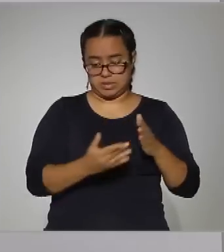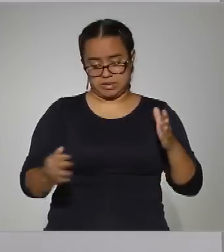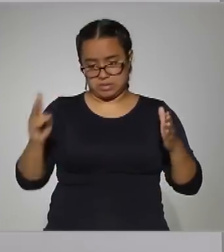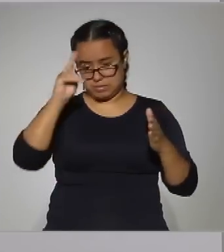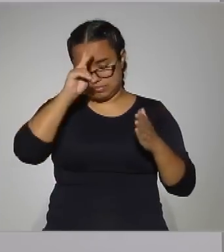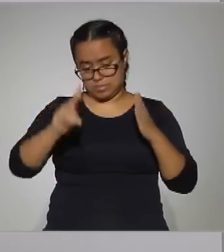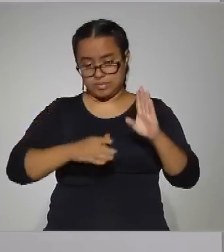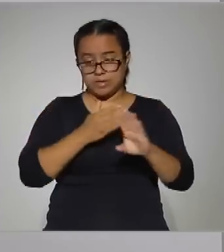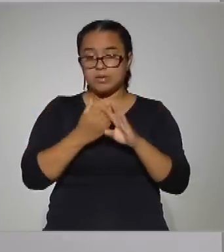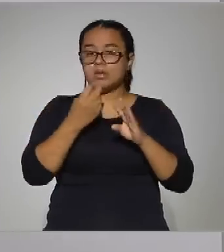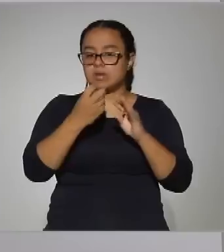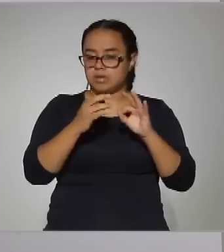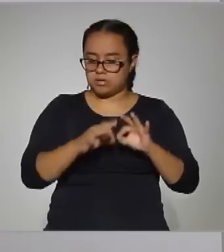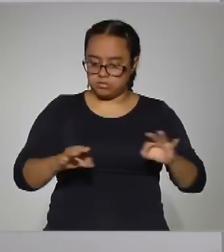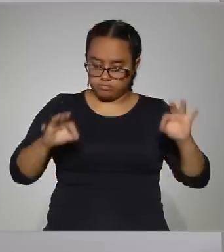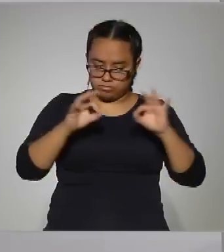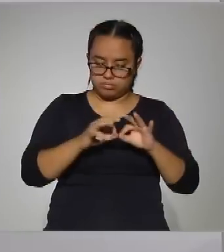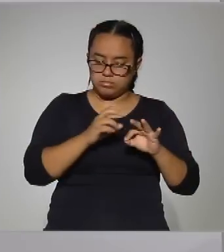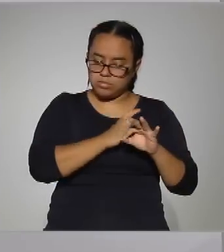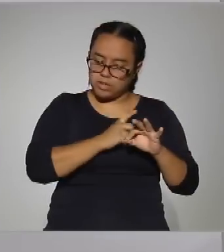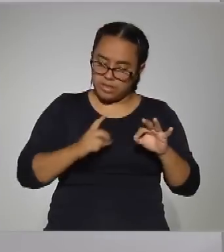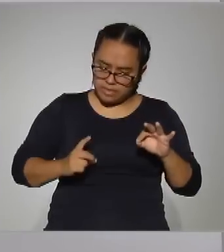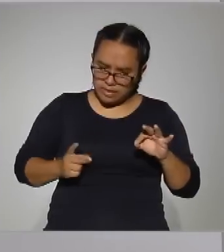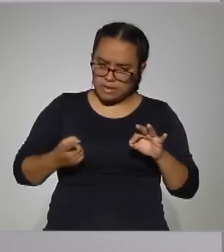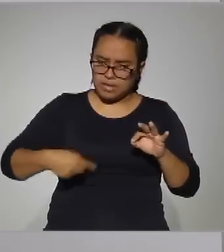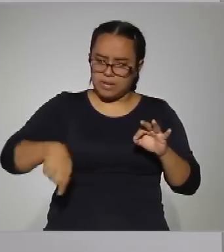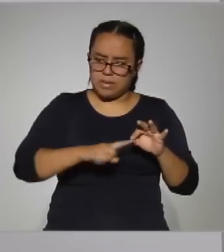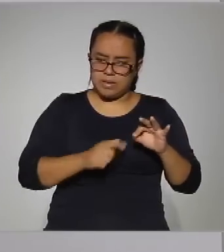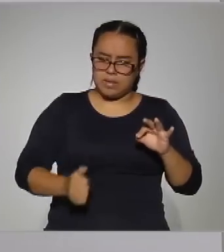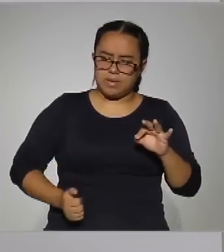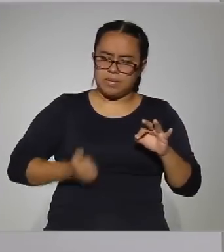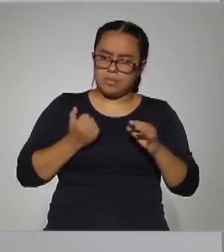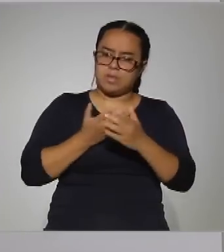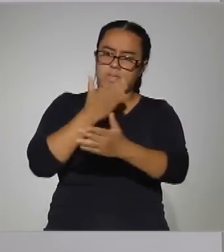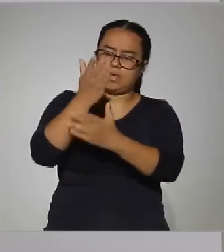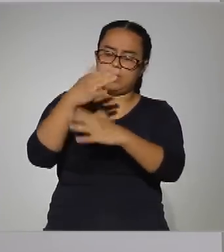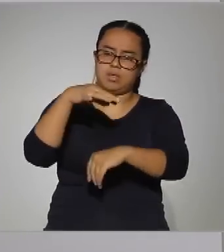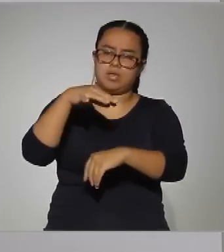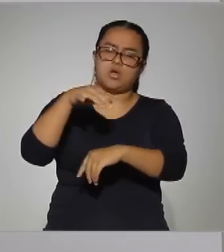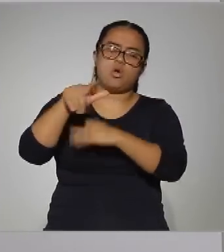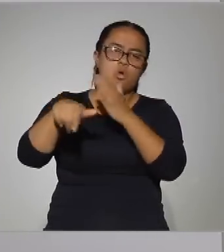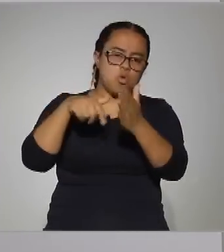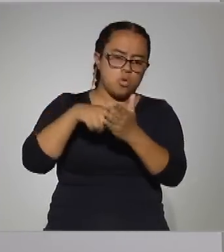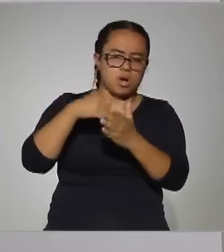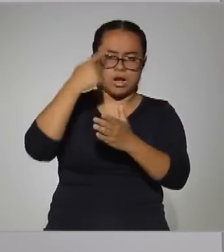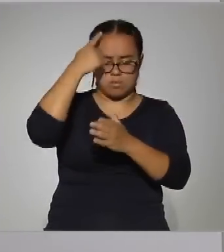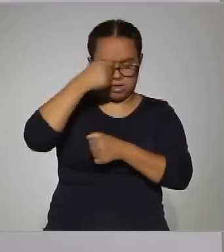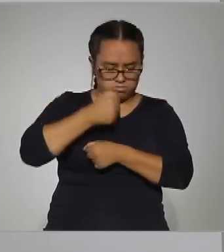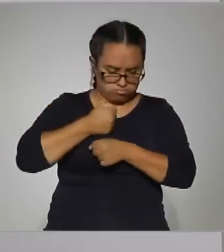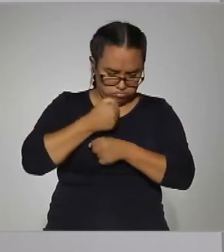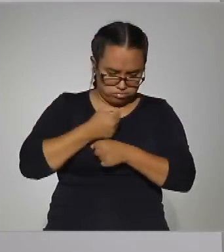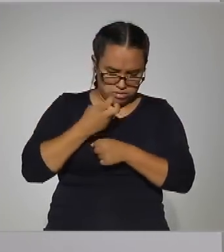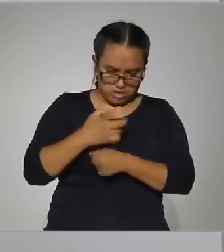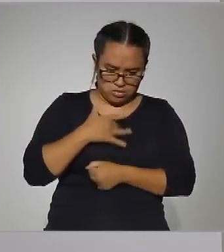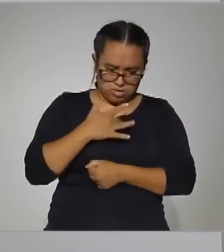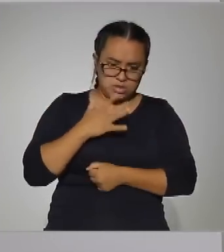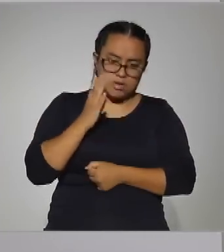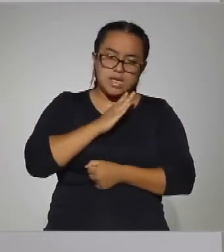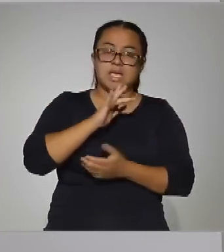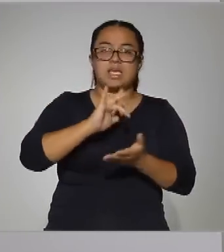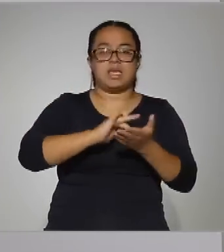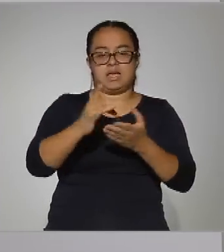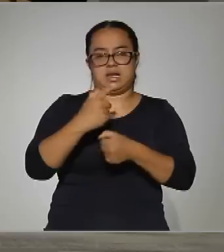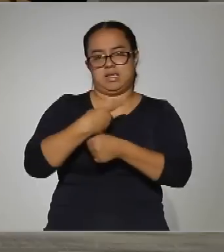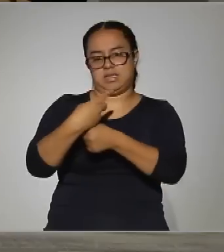la importancia de verdad, dense la posibilidad de ir a un espacio a trabajar todos los malestares que puedan estar ahí. Y bueno, gracias por la invitación,